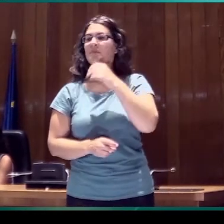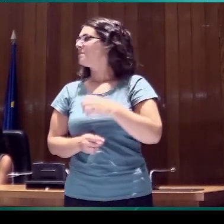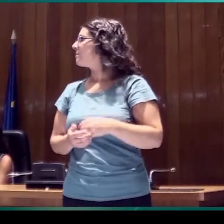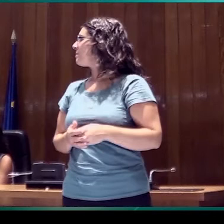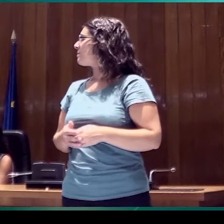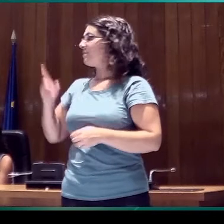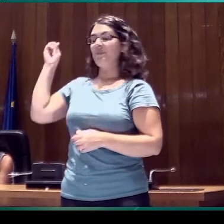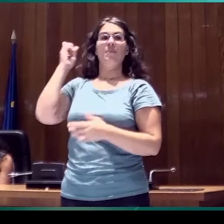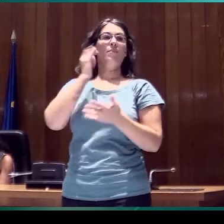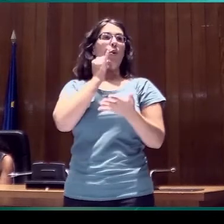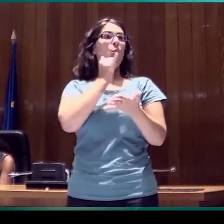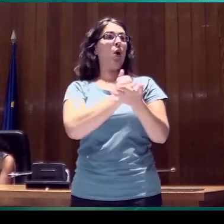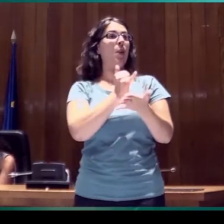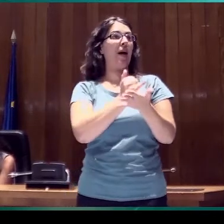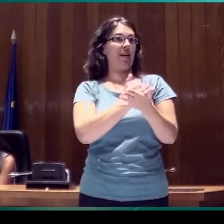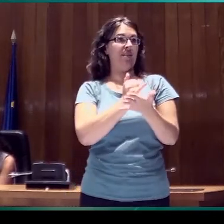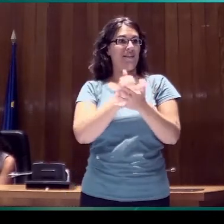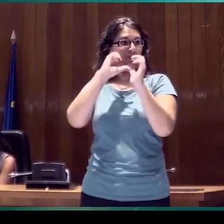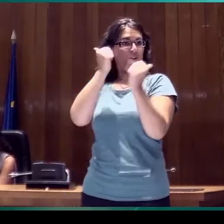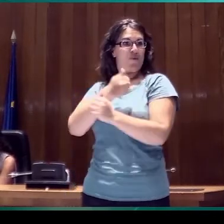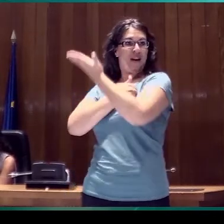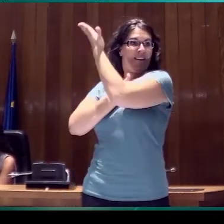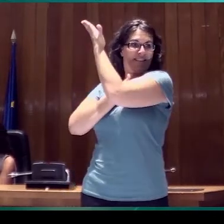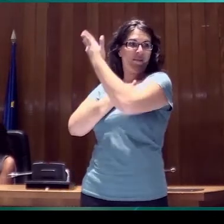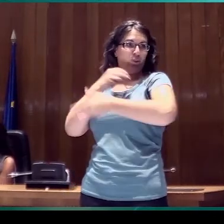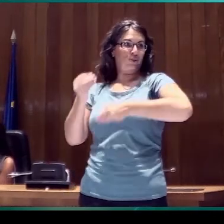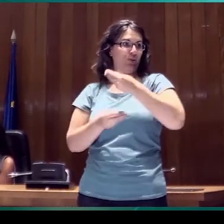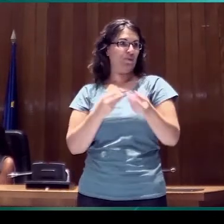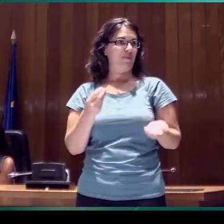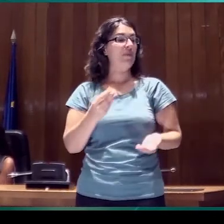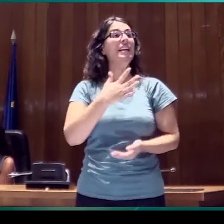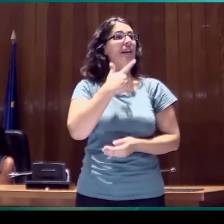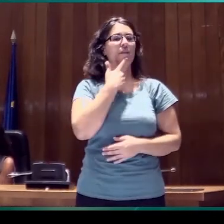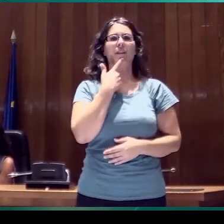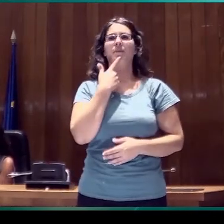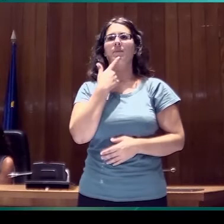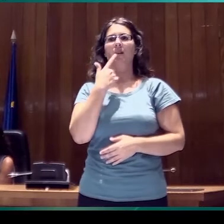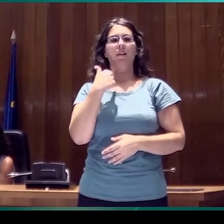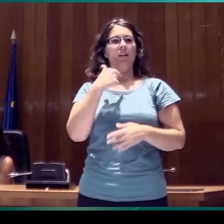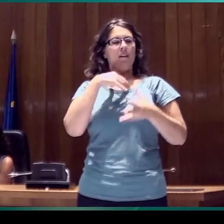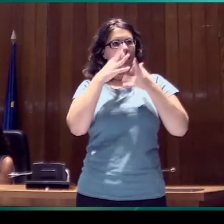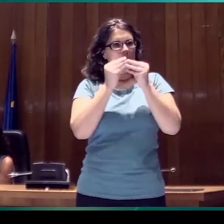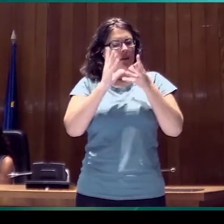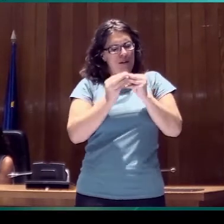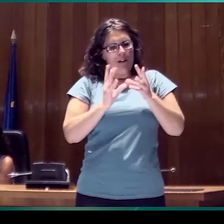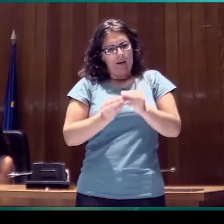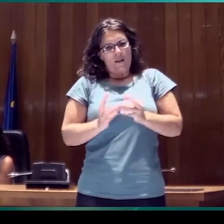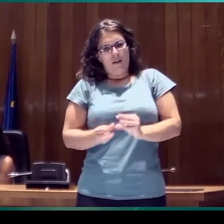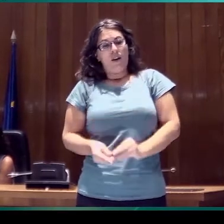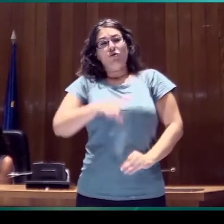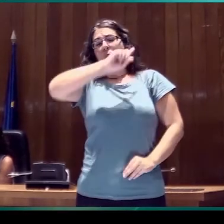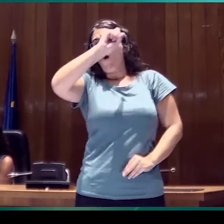La prueba es así como la hemos planteado. Es decir, una vez hechas todas esas adaptaciones, la grabamos. La grabamos